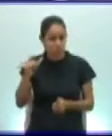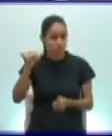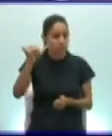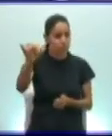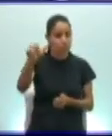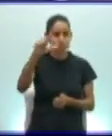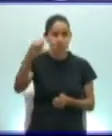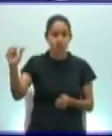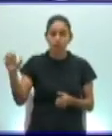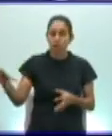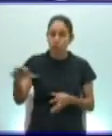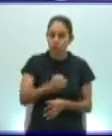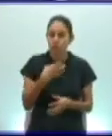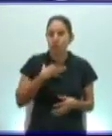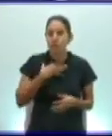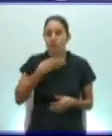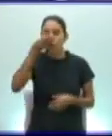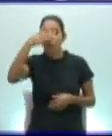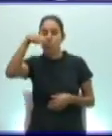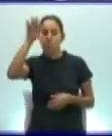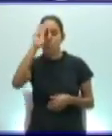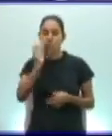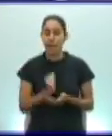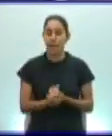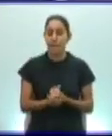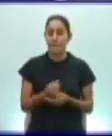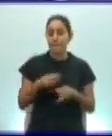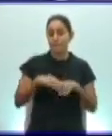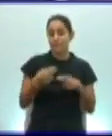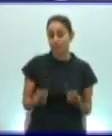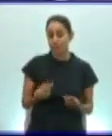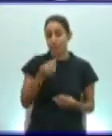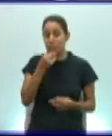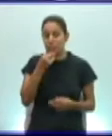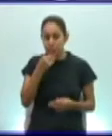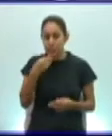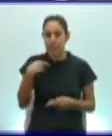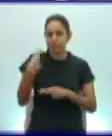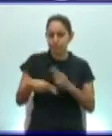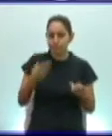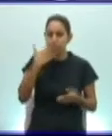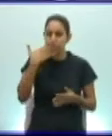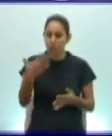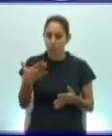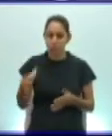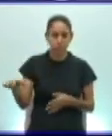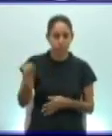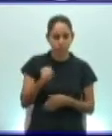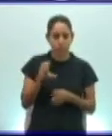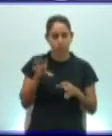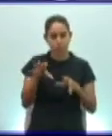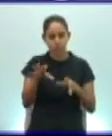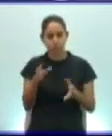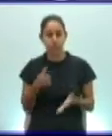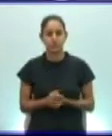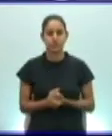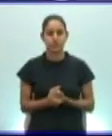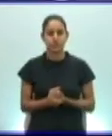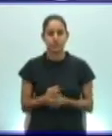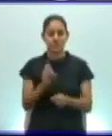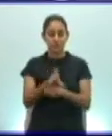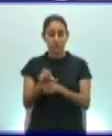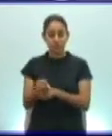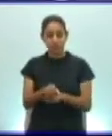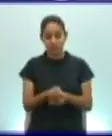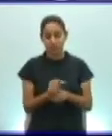armamento aéreo que tuviera Cuba, para que entonces se facilitara con más fuerza toda la invasión, tanto el desembarco de estos mercenarios como